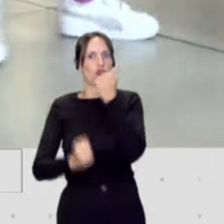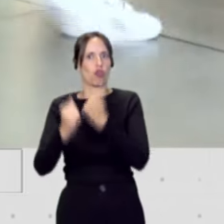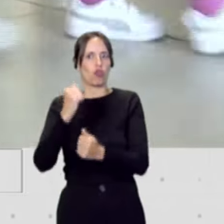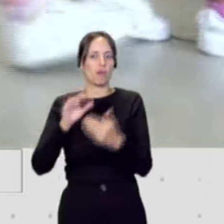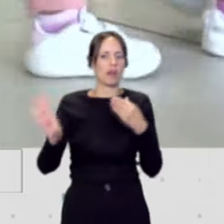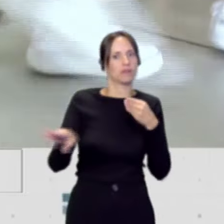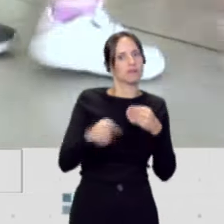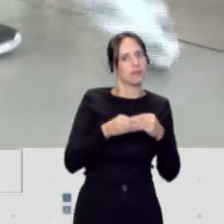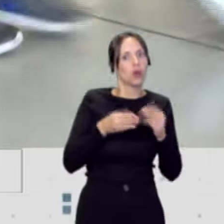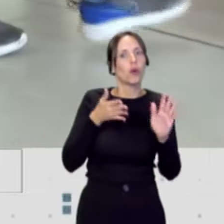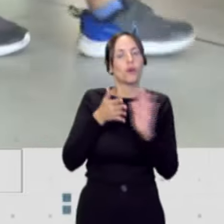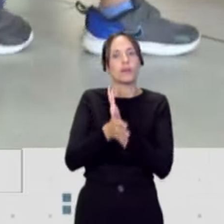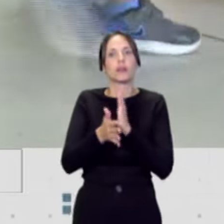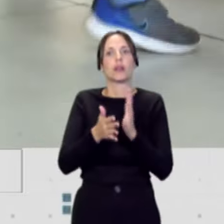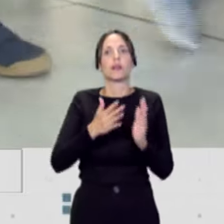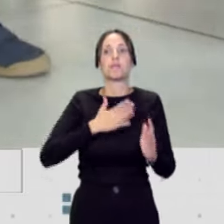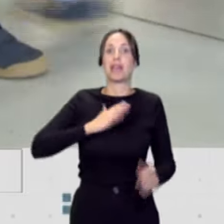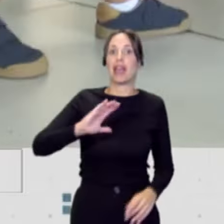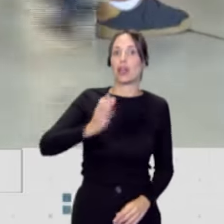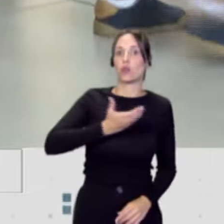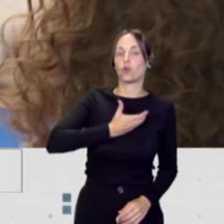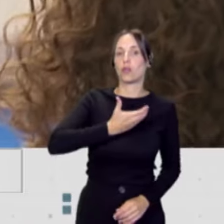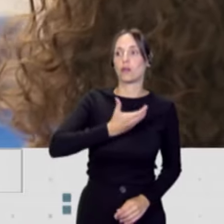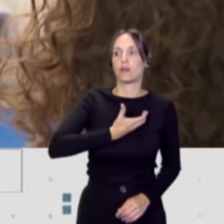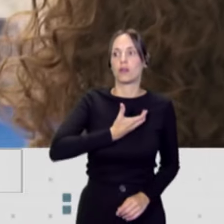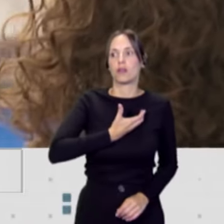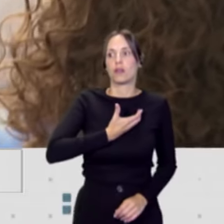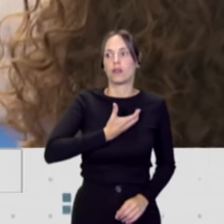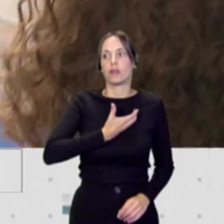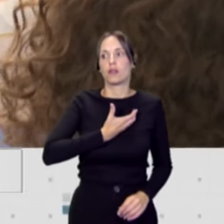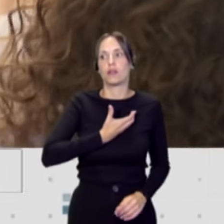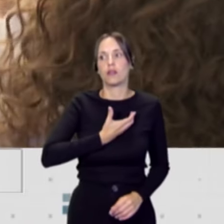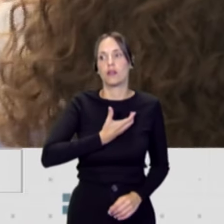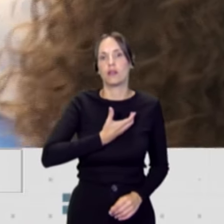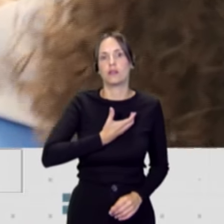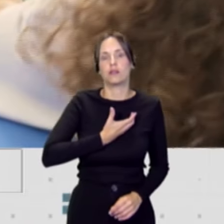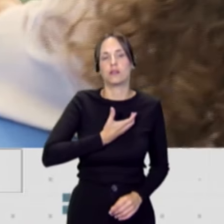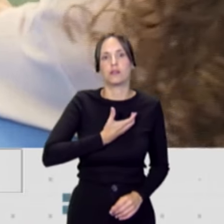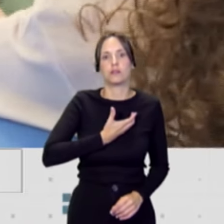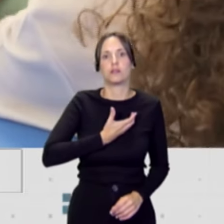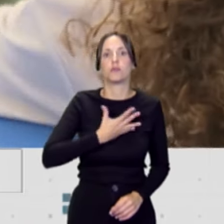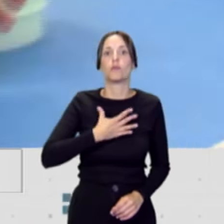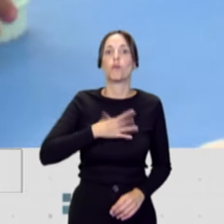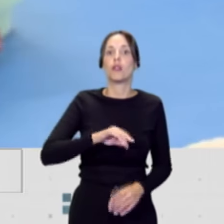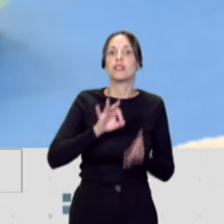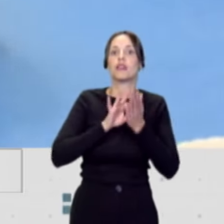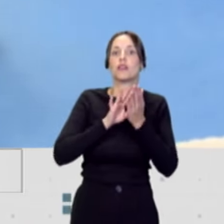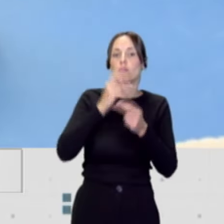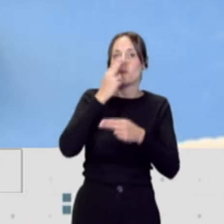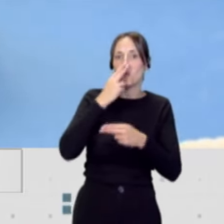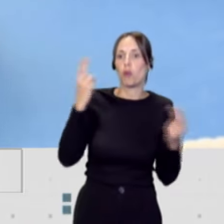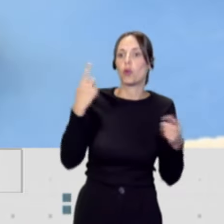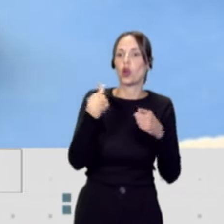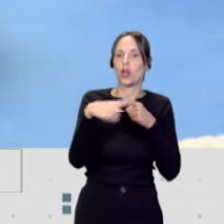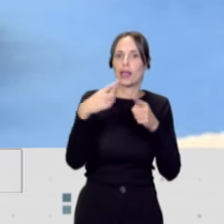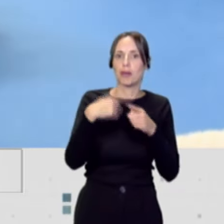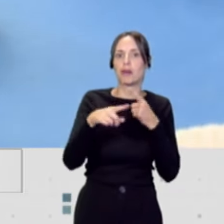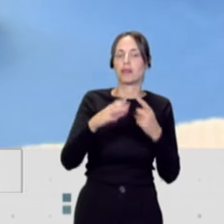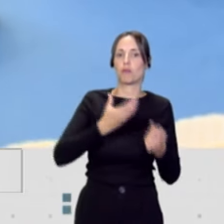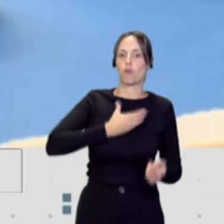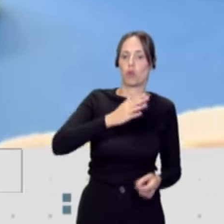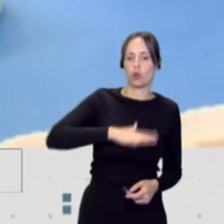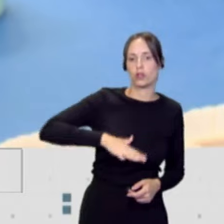ayuntamientos poder también ofertar los servicios públicos de equipamientos municipales, de todo lo que